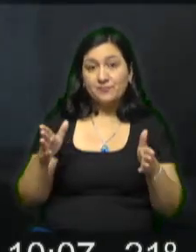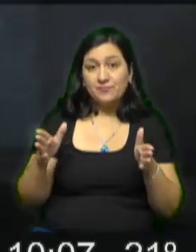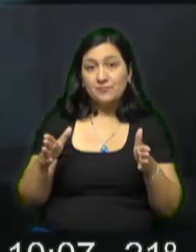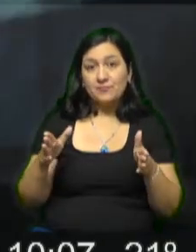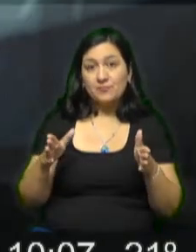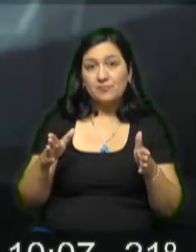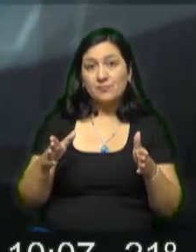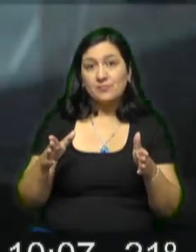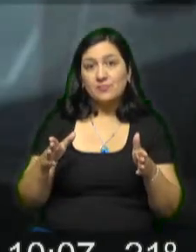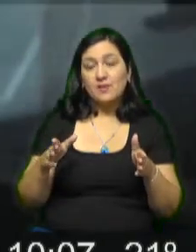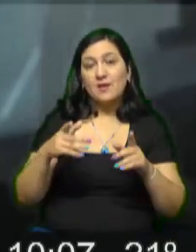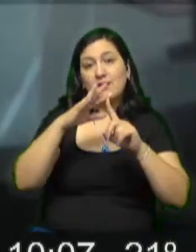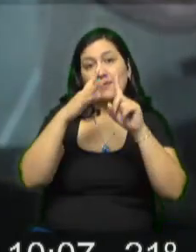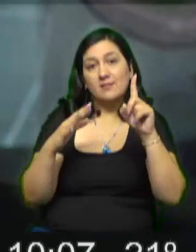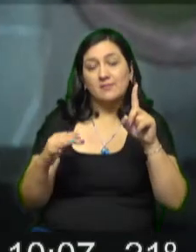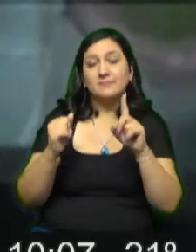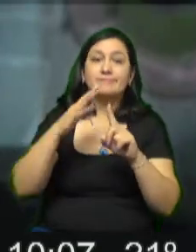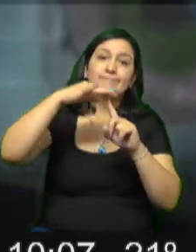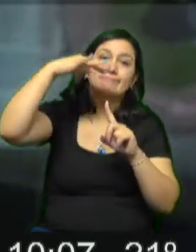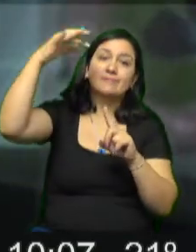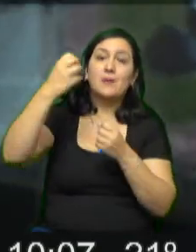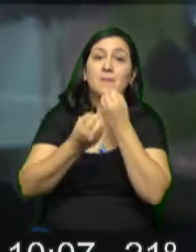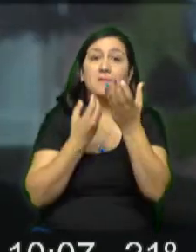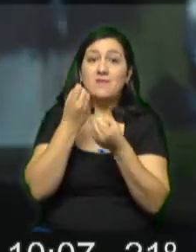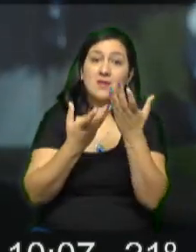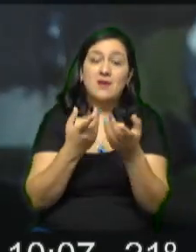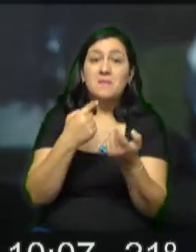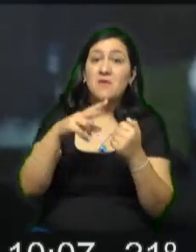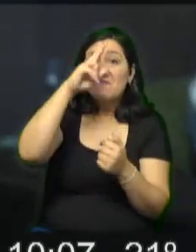las otras 3 estaciones del año. En verano